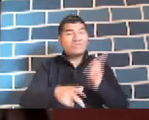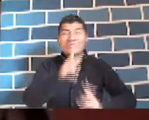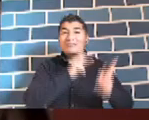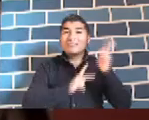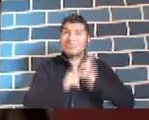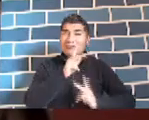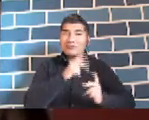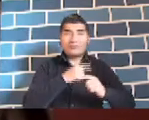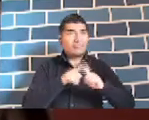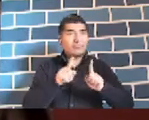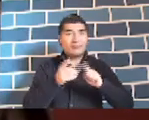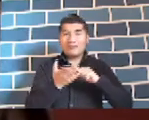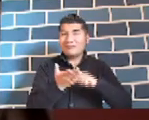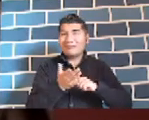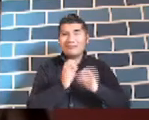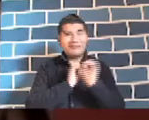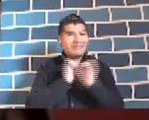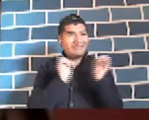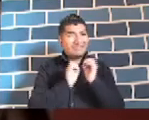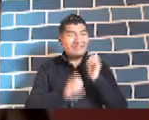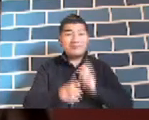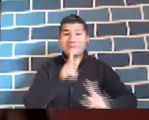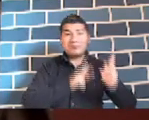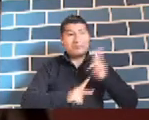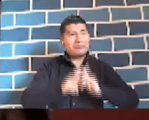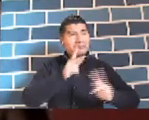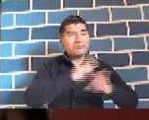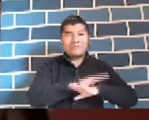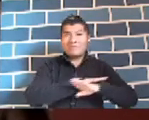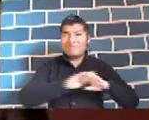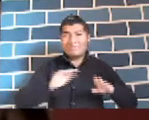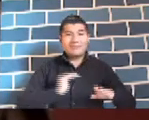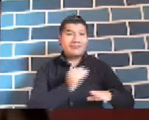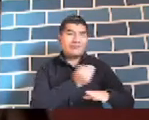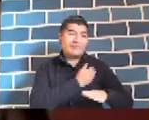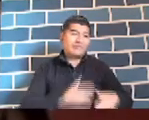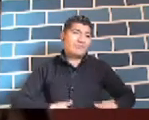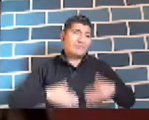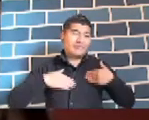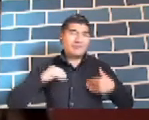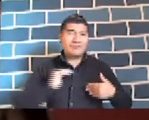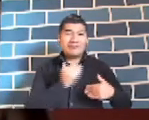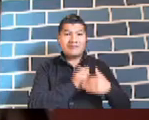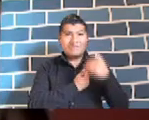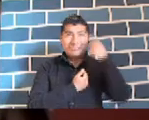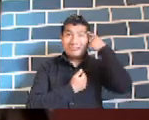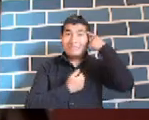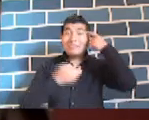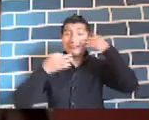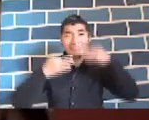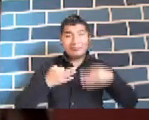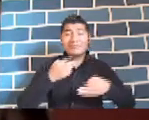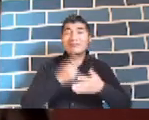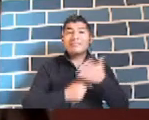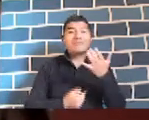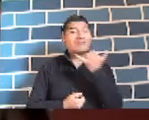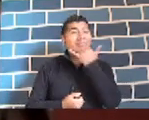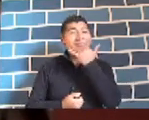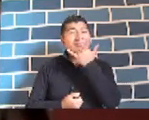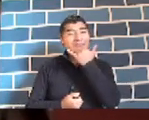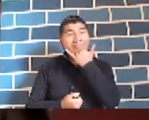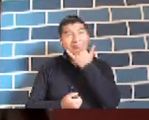llegado en un momento no es así la gente es la que menos cuenta en nuestra vida en nuestras decisiones qué es lo que pasa